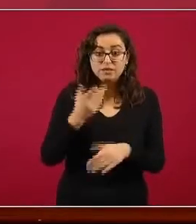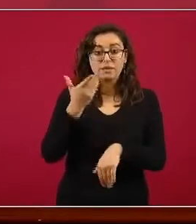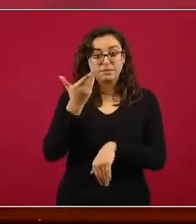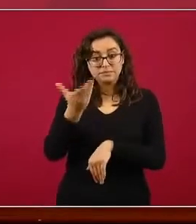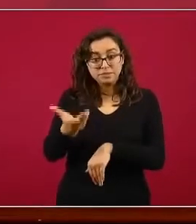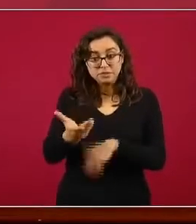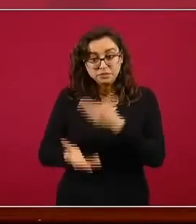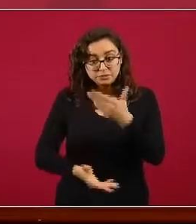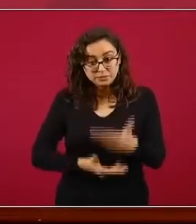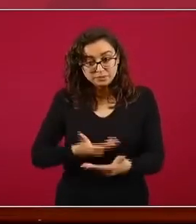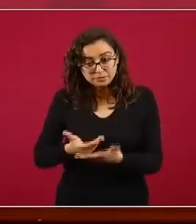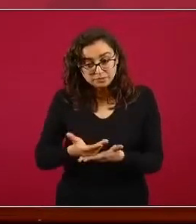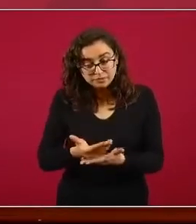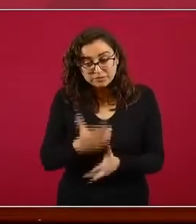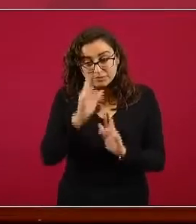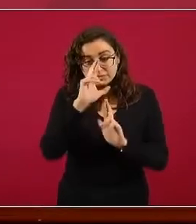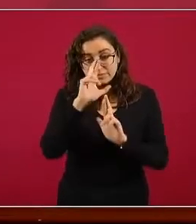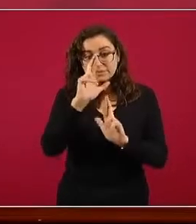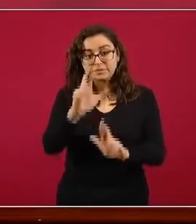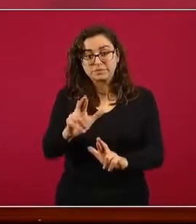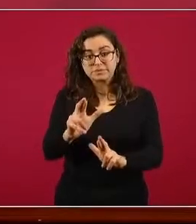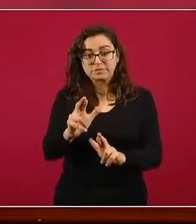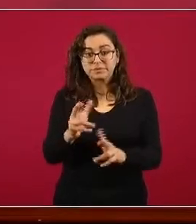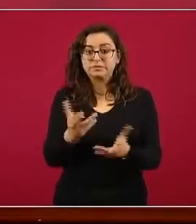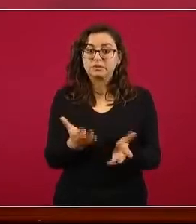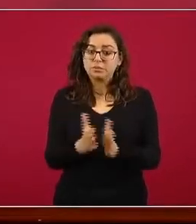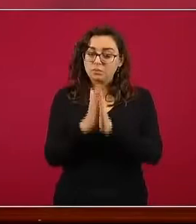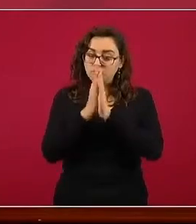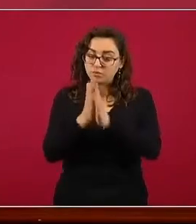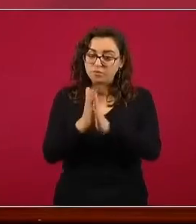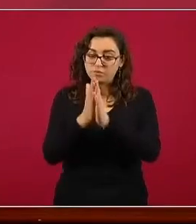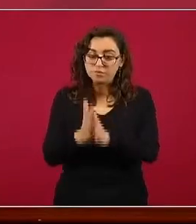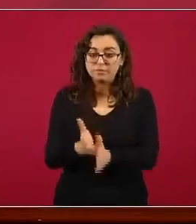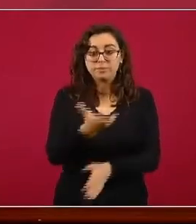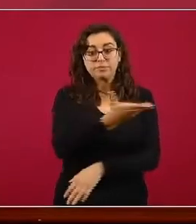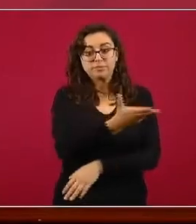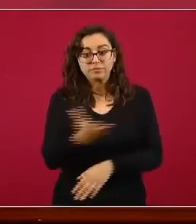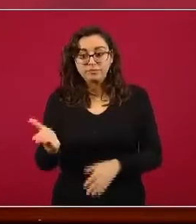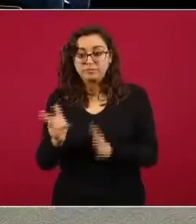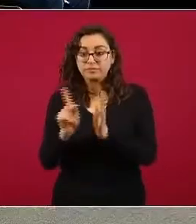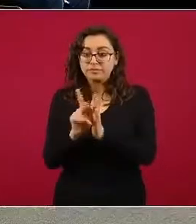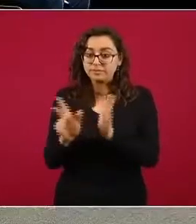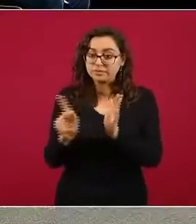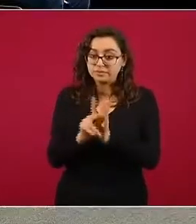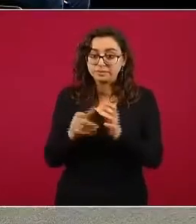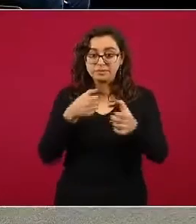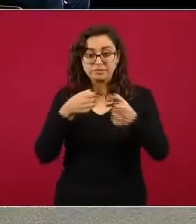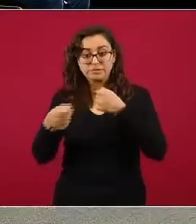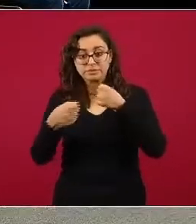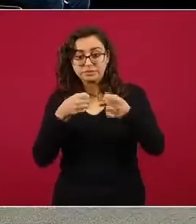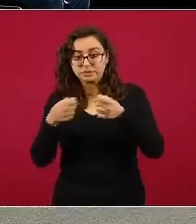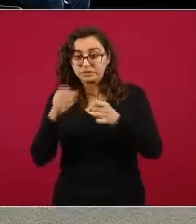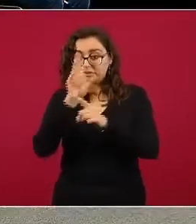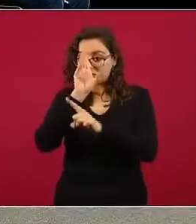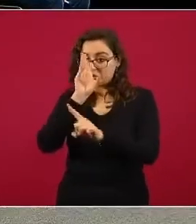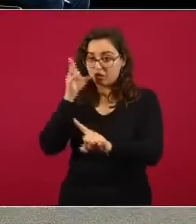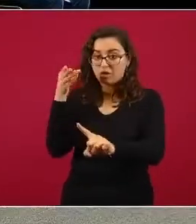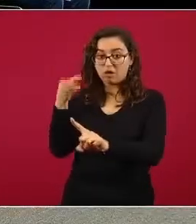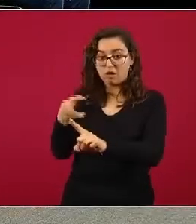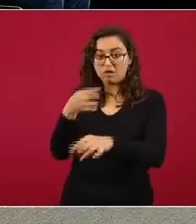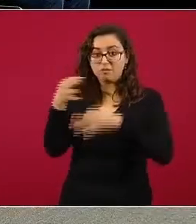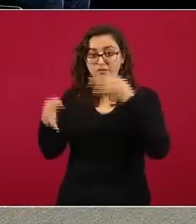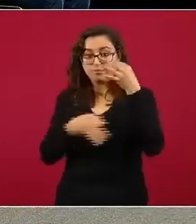con todo respeto, pero encarecidamente a la prensa en México, que centren su